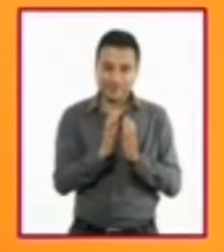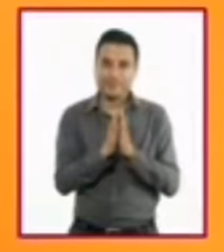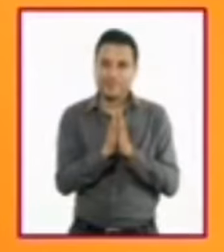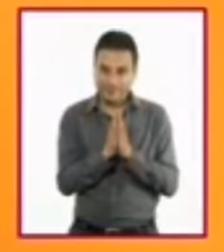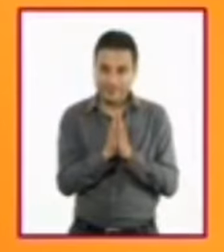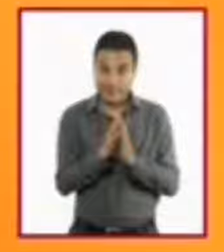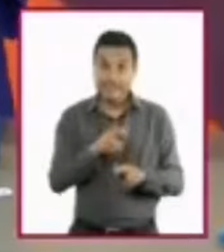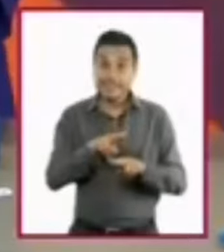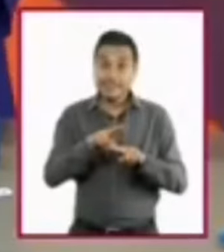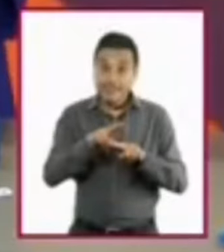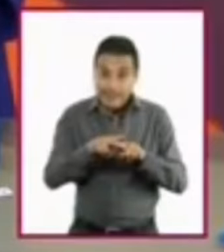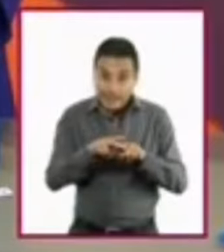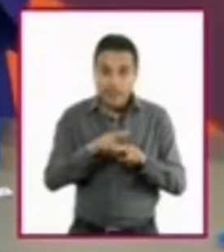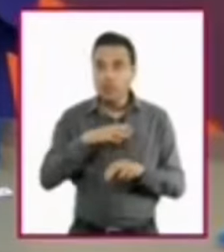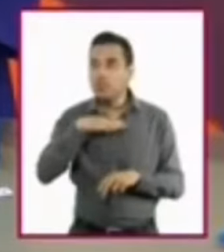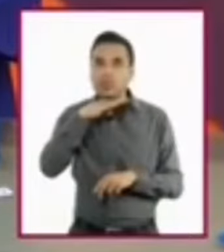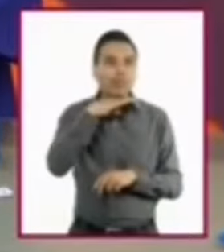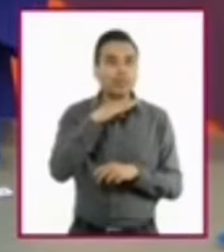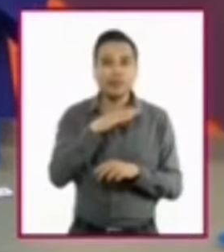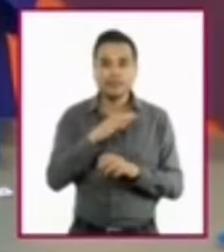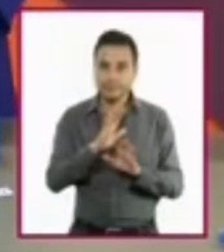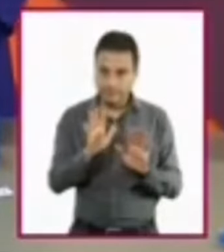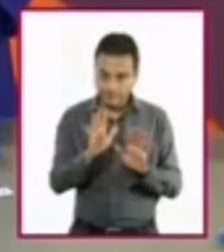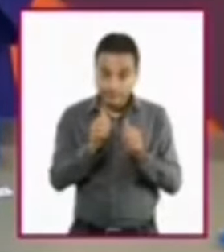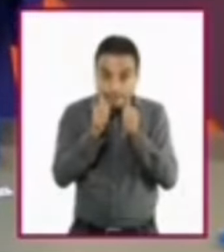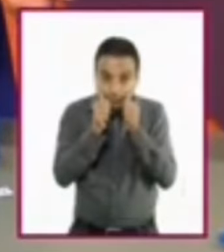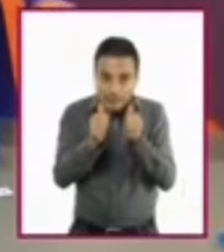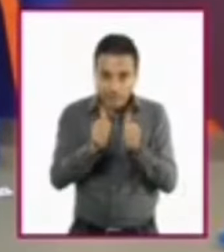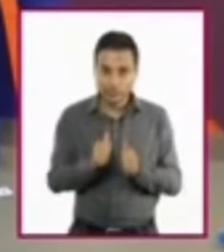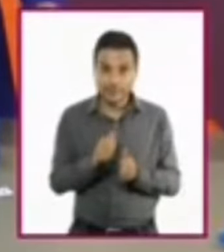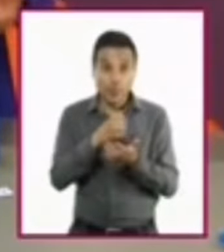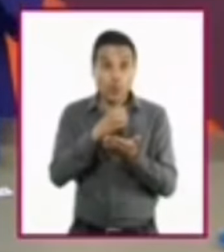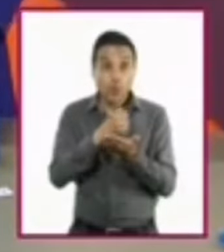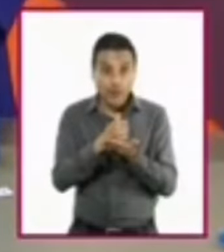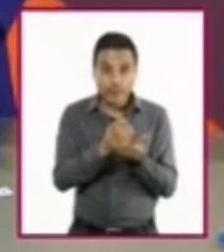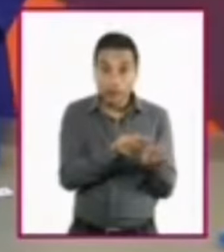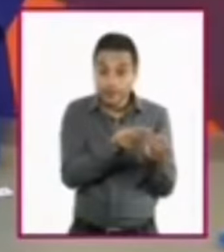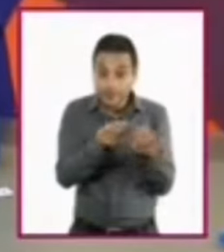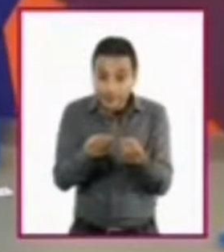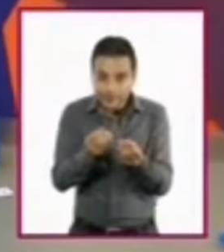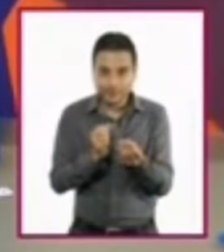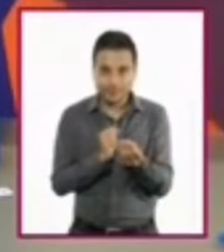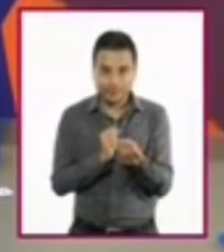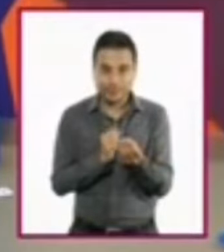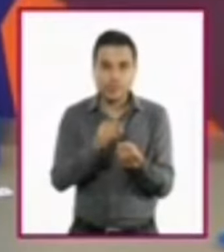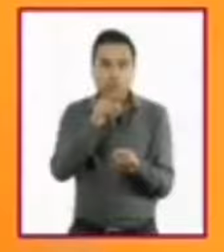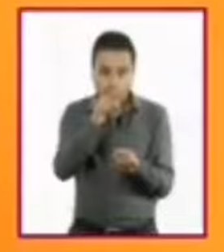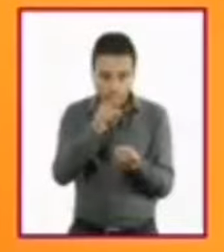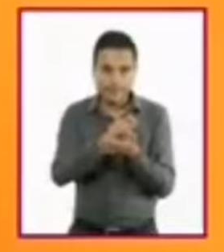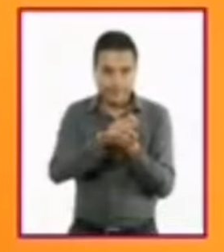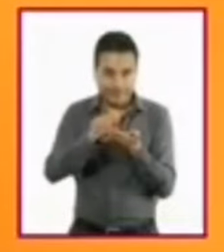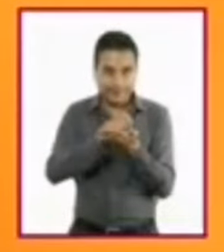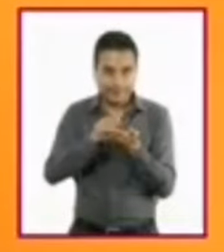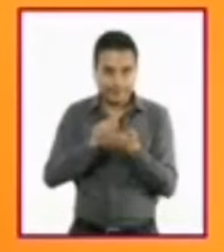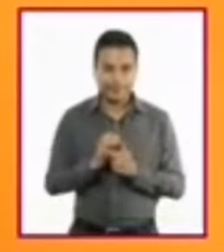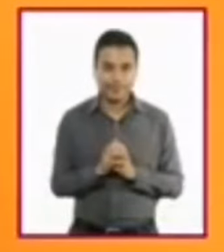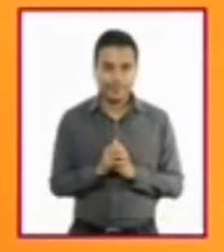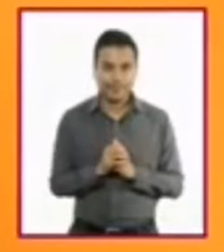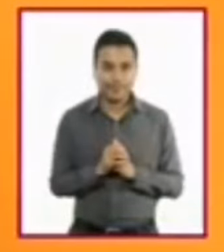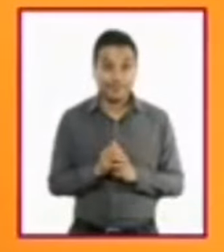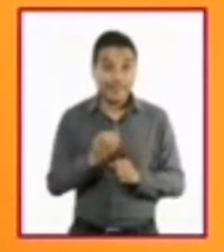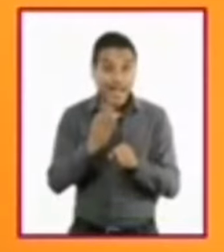de distracciones y, de preferencia, apoyar su cuaderno en una mesa para que puedan tomar sus notas. En esta